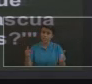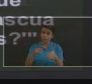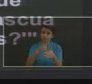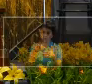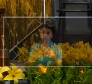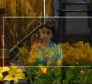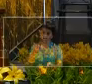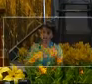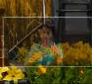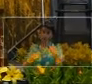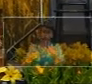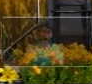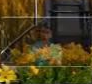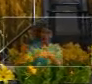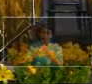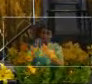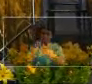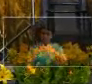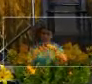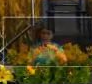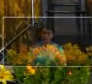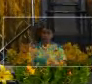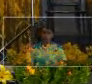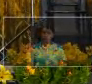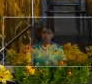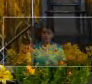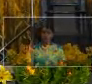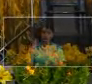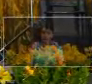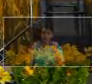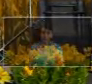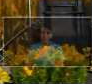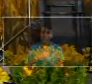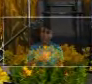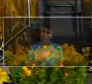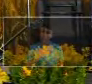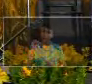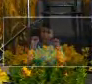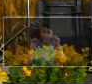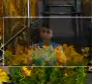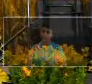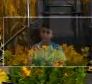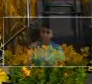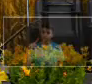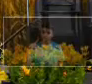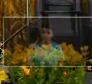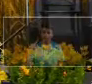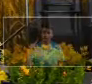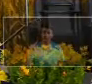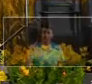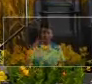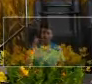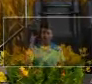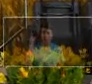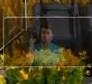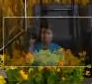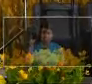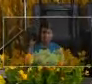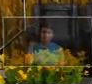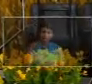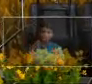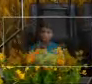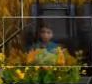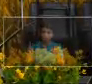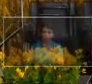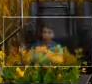lugar de intimidad, el lugar donde se habla, el lugar donde se ministra, que podamos decir: Señor, he aquí, hay un lugar preparado para